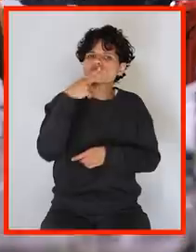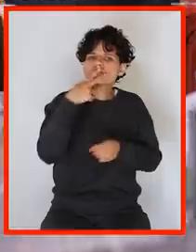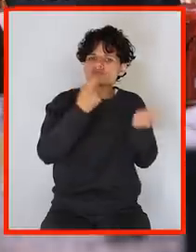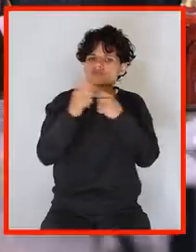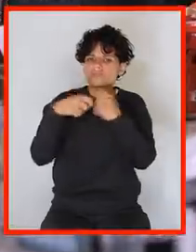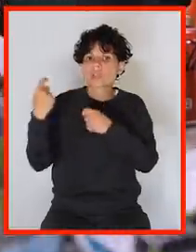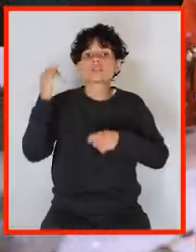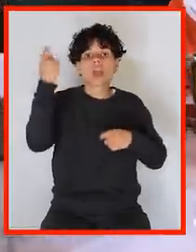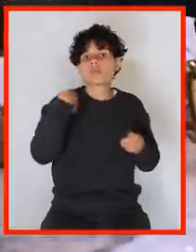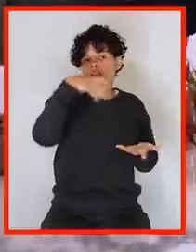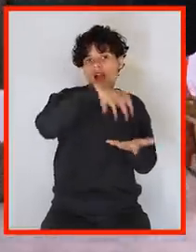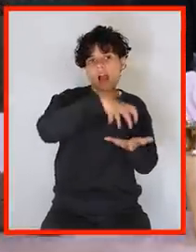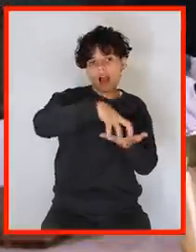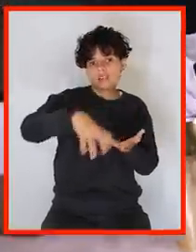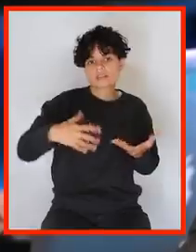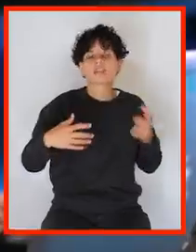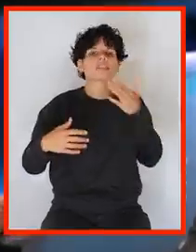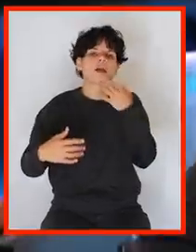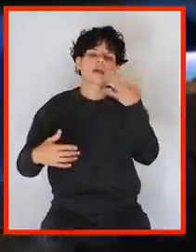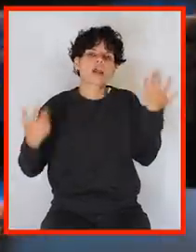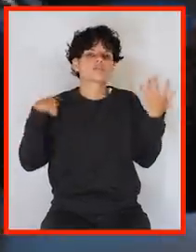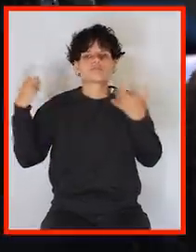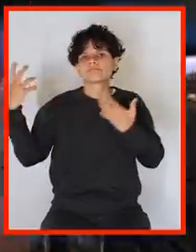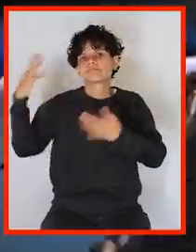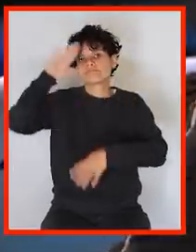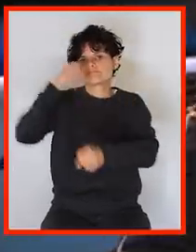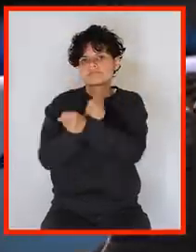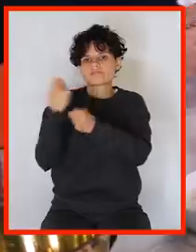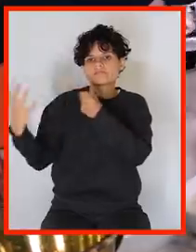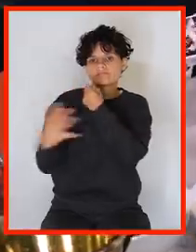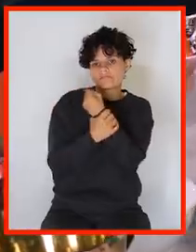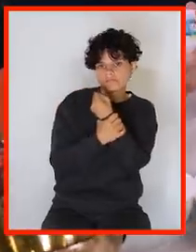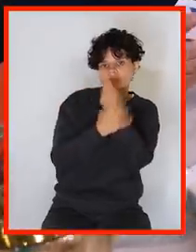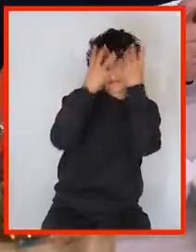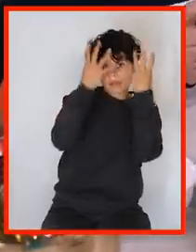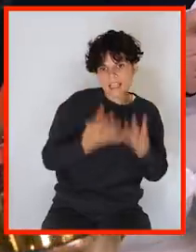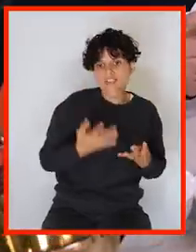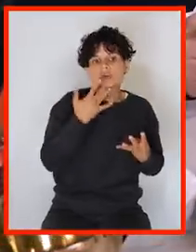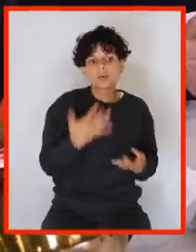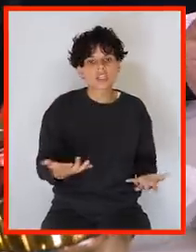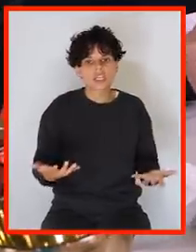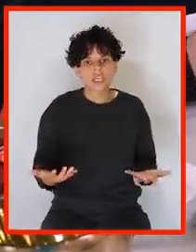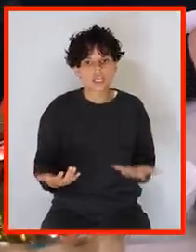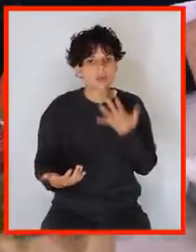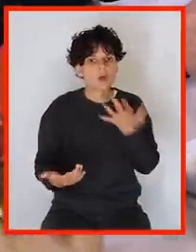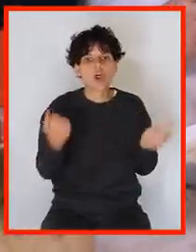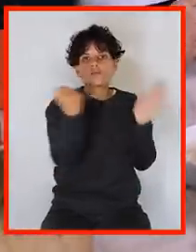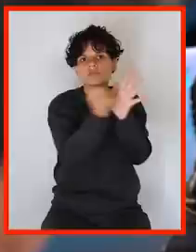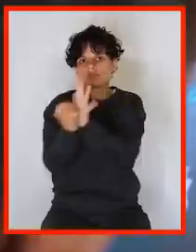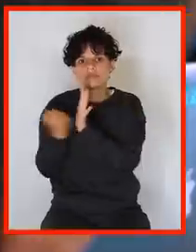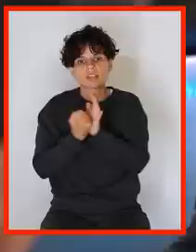o...? Sí, pues, en la feria, se vendía por caja. Claro. Puta, me fui preso igual varias veces, cachai. ¿Por pit? Ah, bueno, por todas las